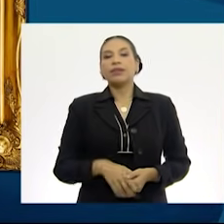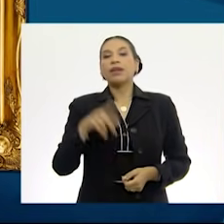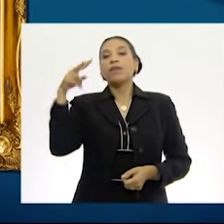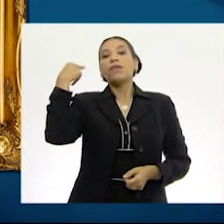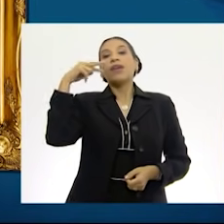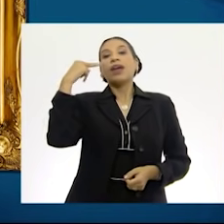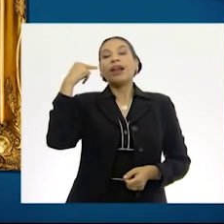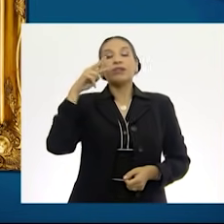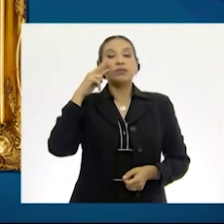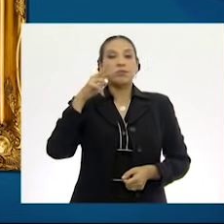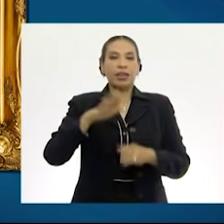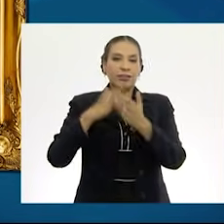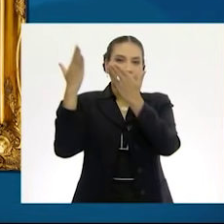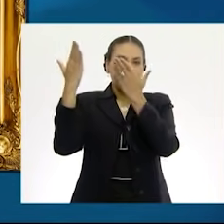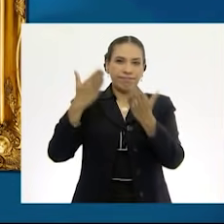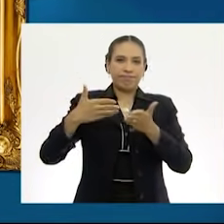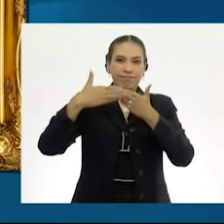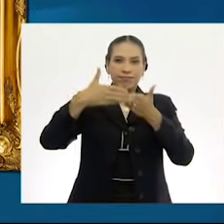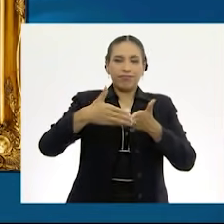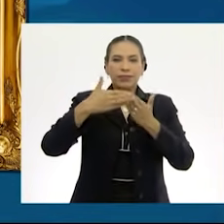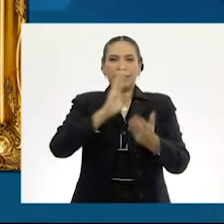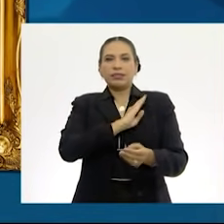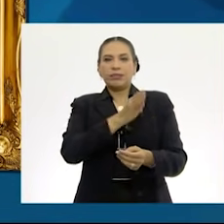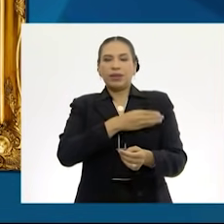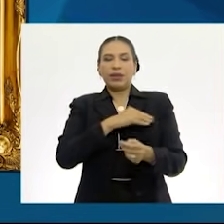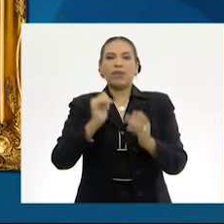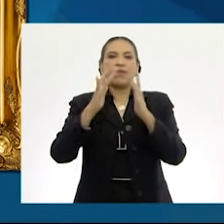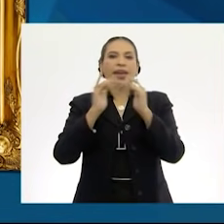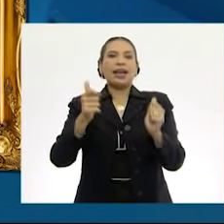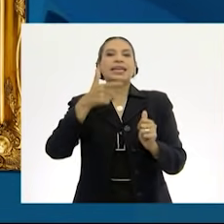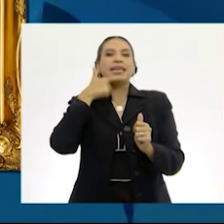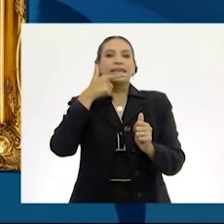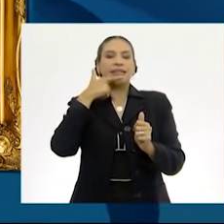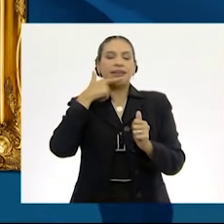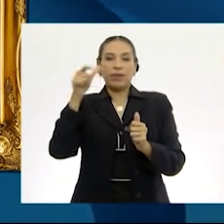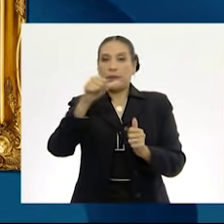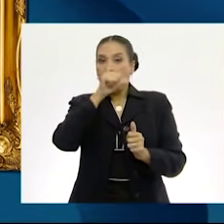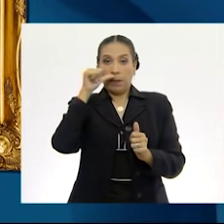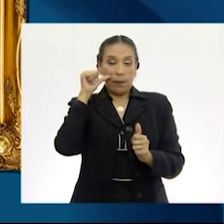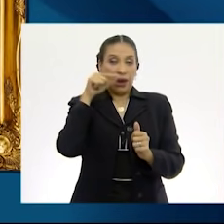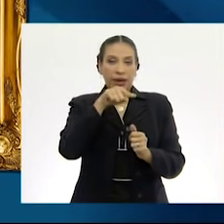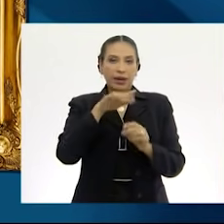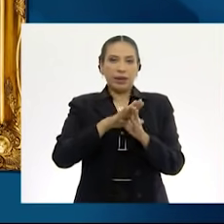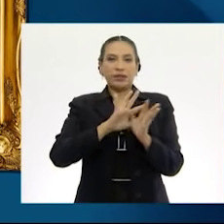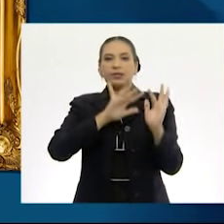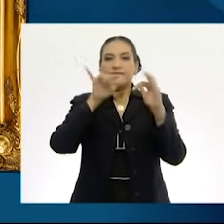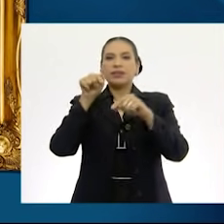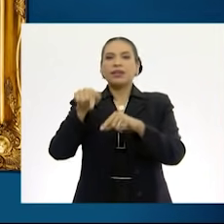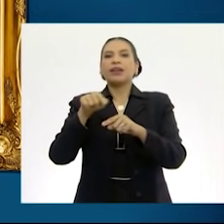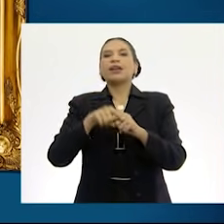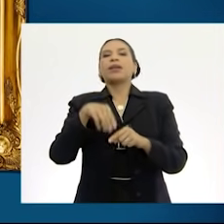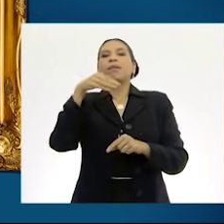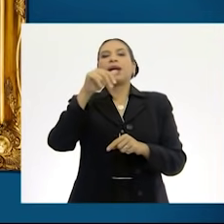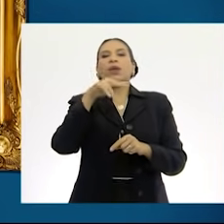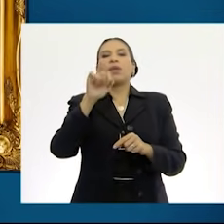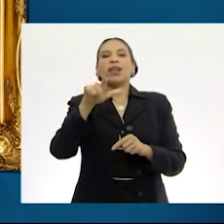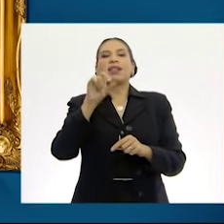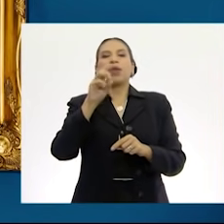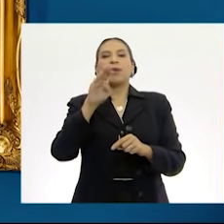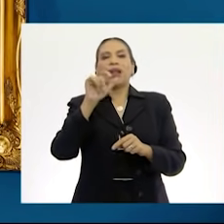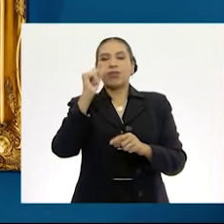Veracruz ve llegar a las flotas española, francesa e inglesa. Juárez envía a Manuel Doblado a negociar con